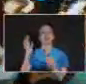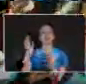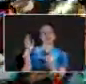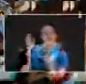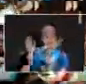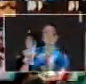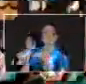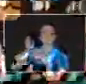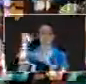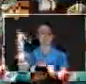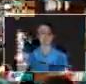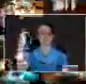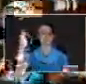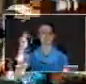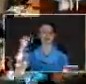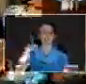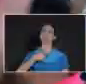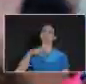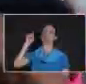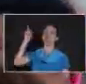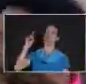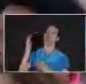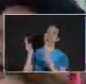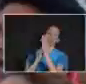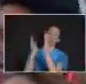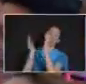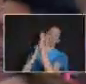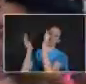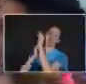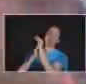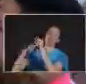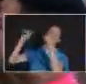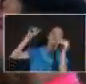palmas y panderos le alabaré.